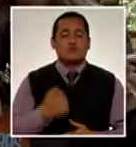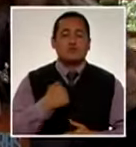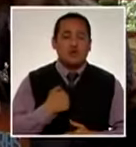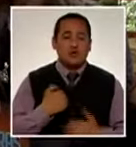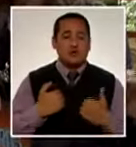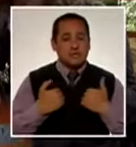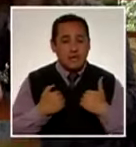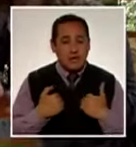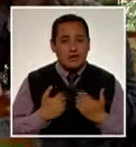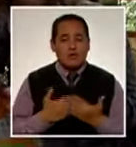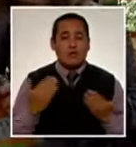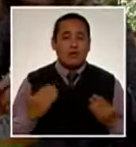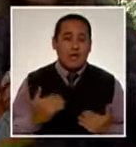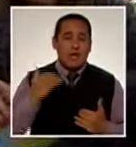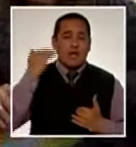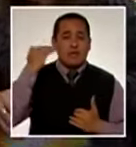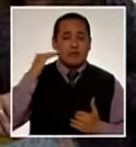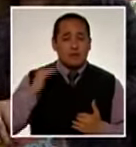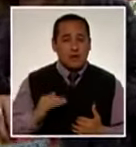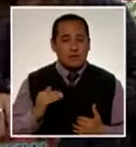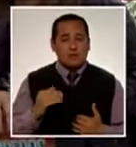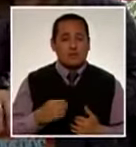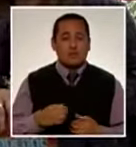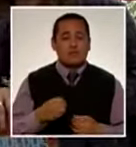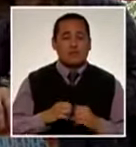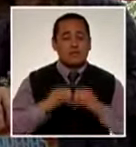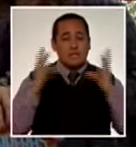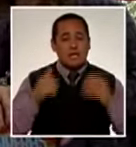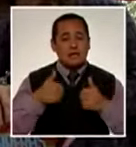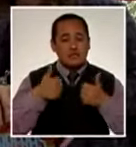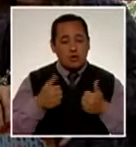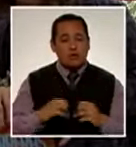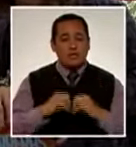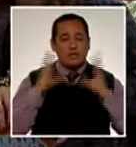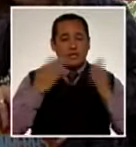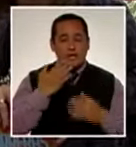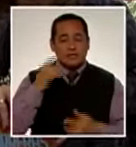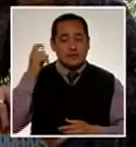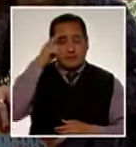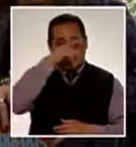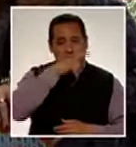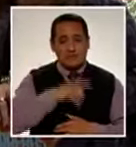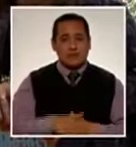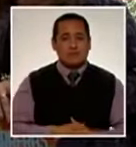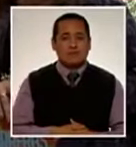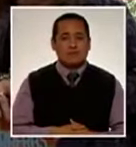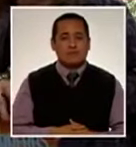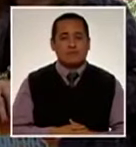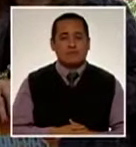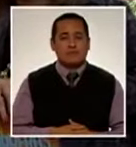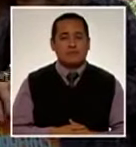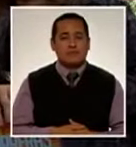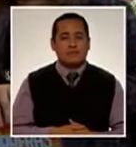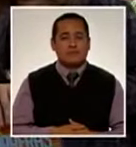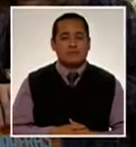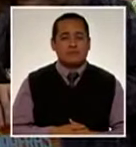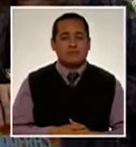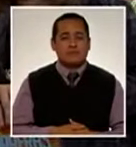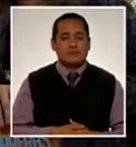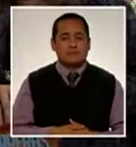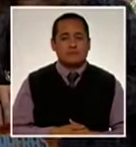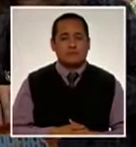tengo altos y bajos, and good days and bad days. Yo tengo días buenos y días difíciles.